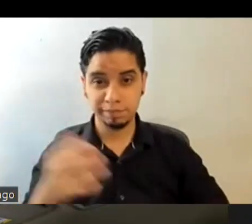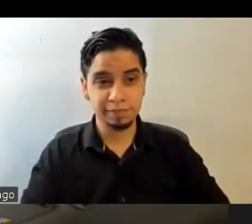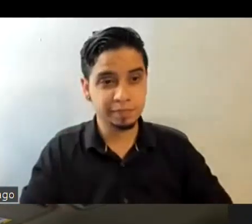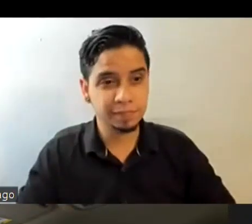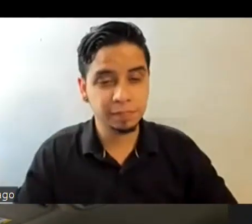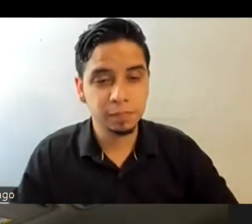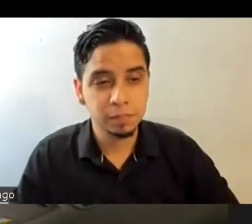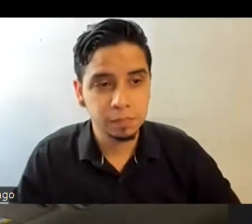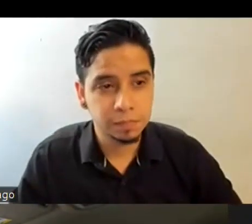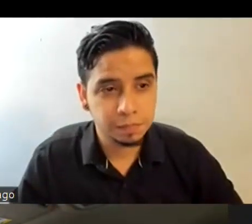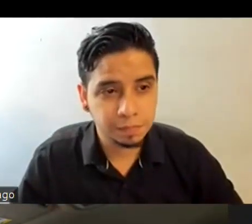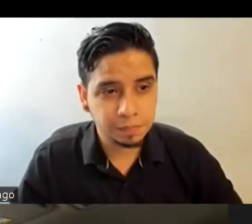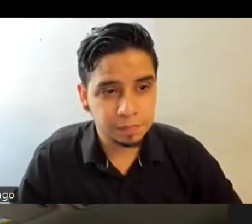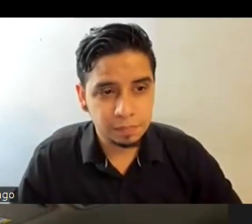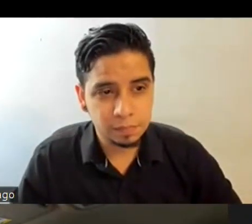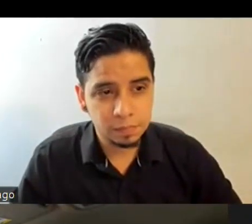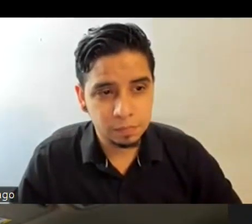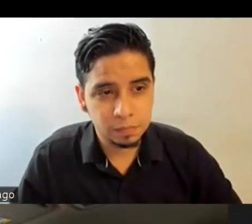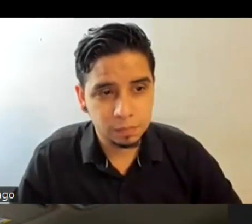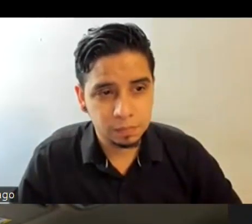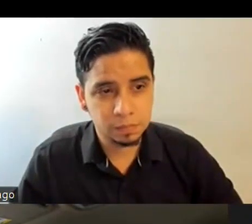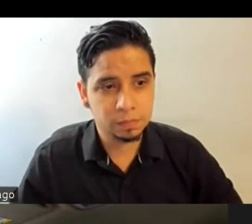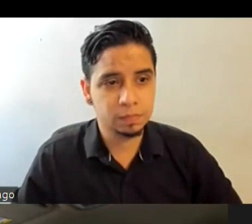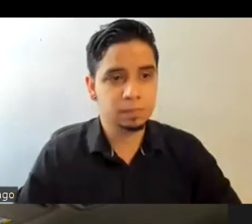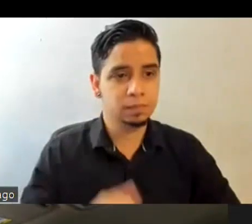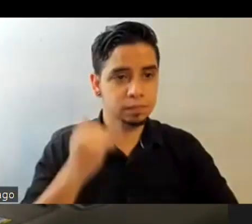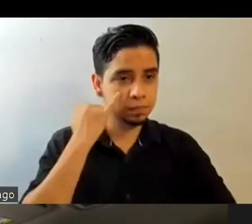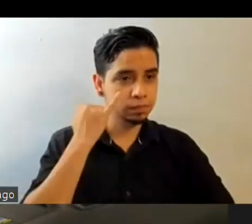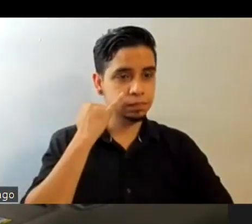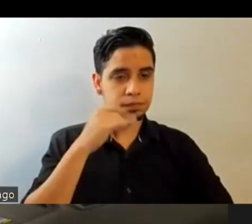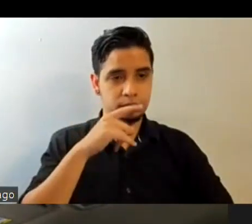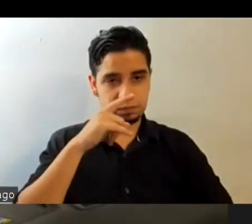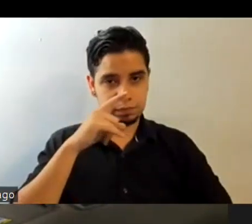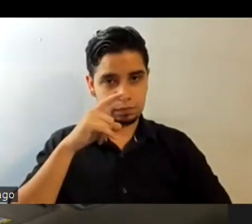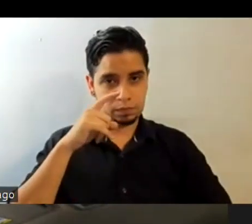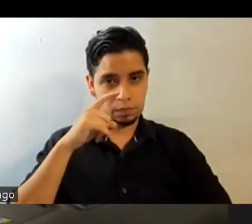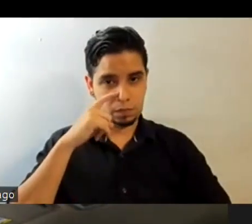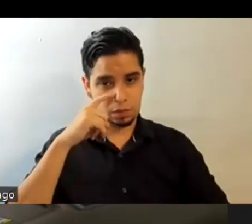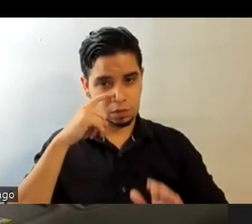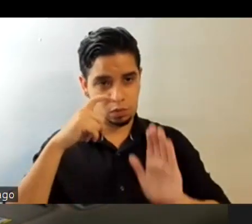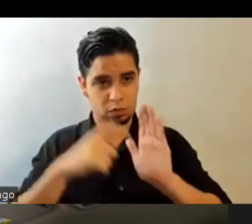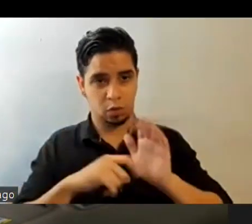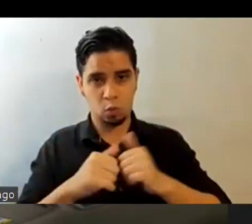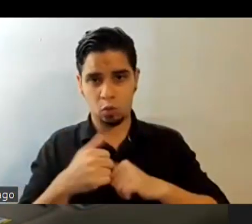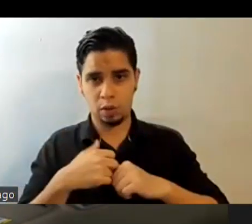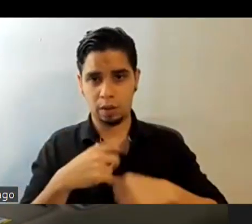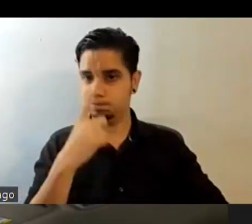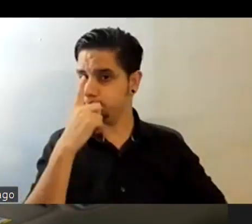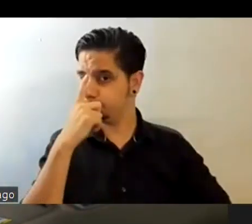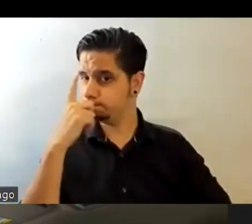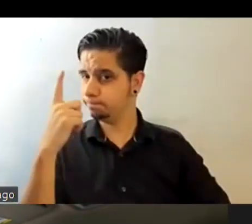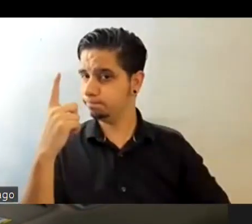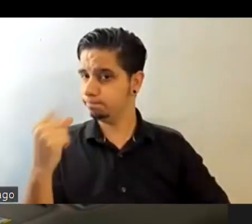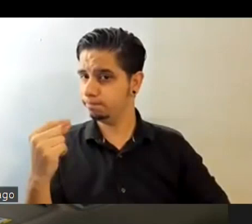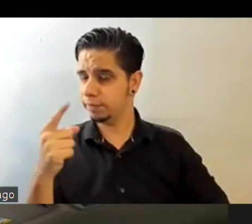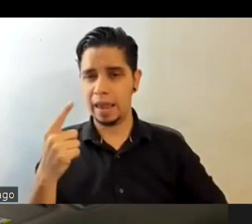Ahí surgió. Fíjense, si se dan cuenta, ¿verdad? Que parece aquí como si tuviera un piquito así como de pajarito, pero esta es una